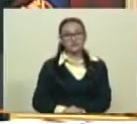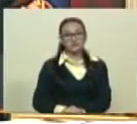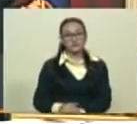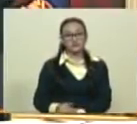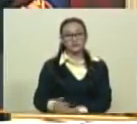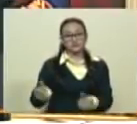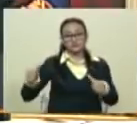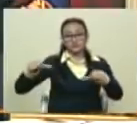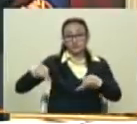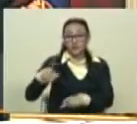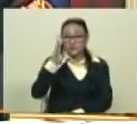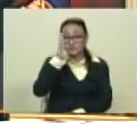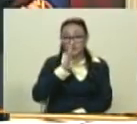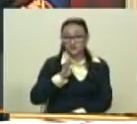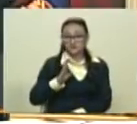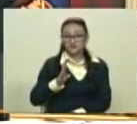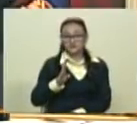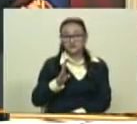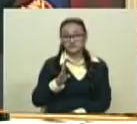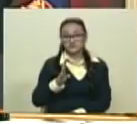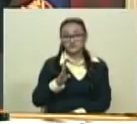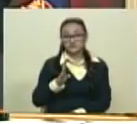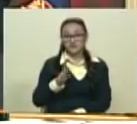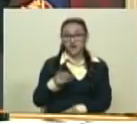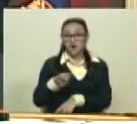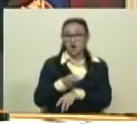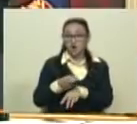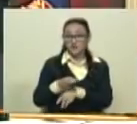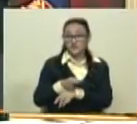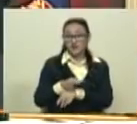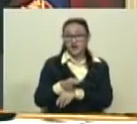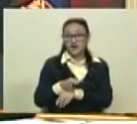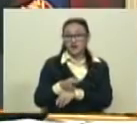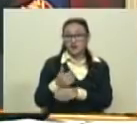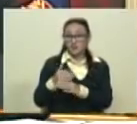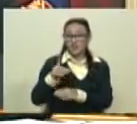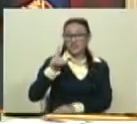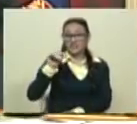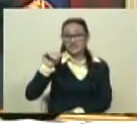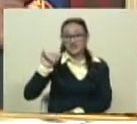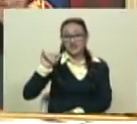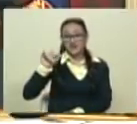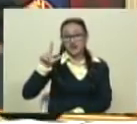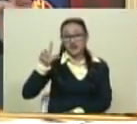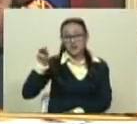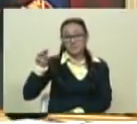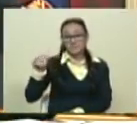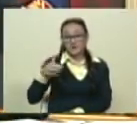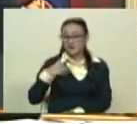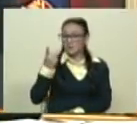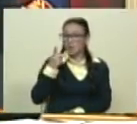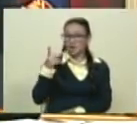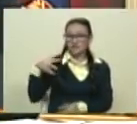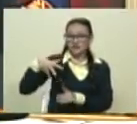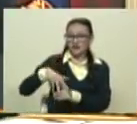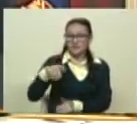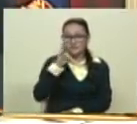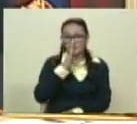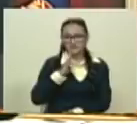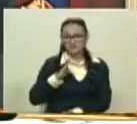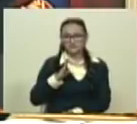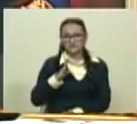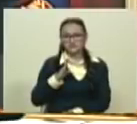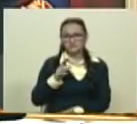Derrocando a Brasil y un gobierno digno como el de Dilma Rousseff, imponer una política desde el Brasil